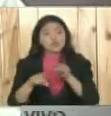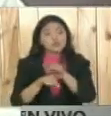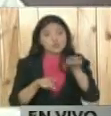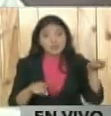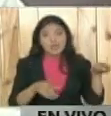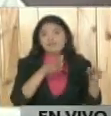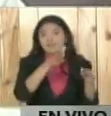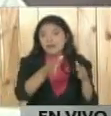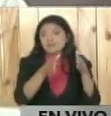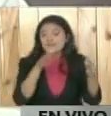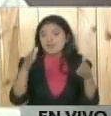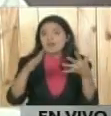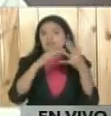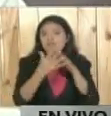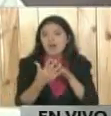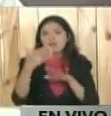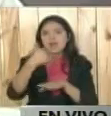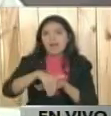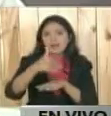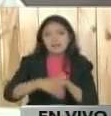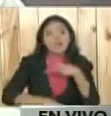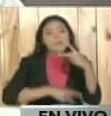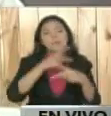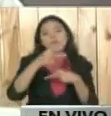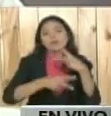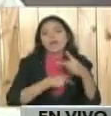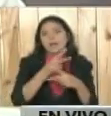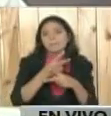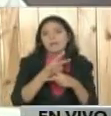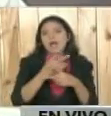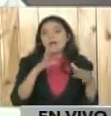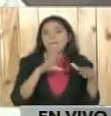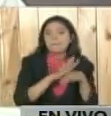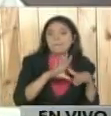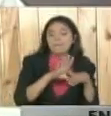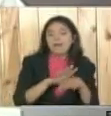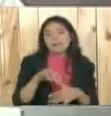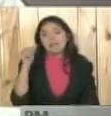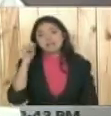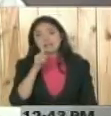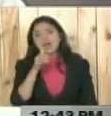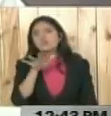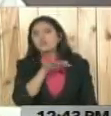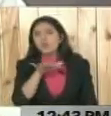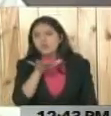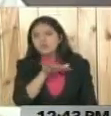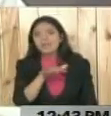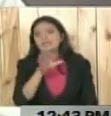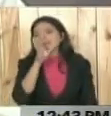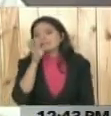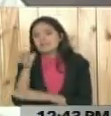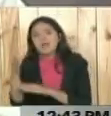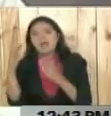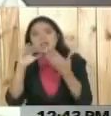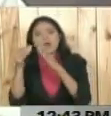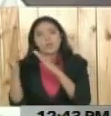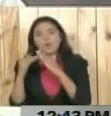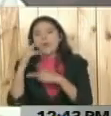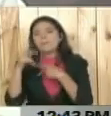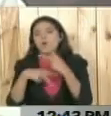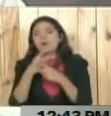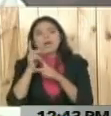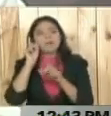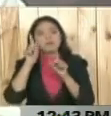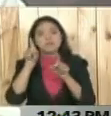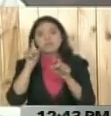recorrer los barrios, las calles, hagas tu programa del martes y el sábado, lo hagas directamente allí, como un programa